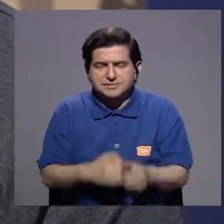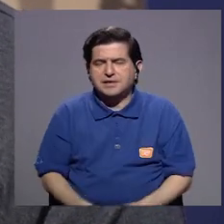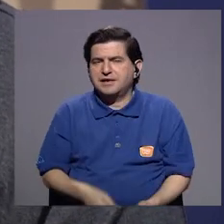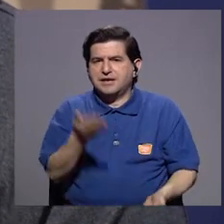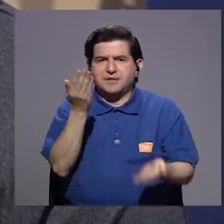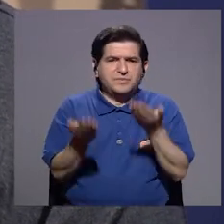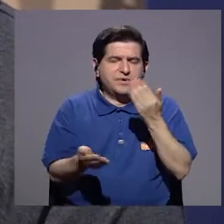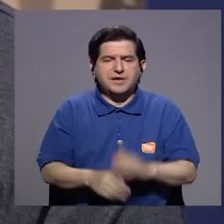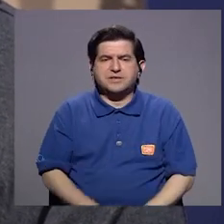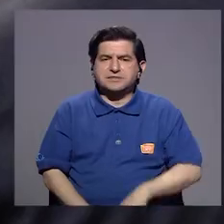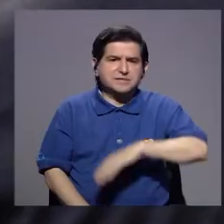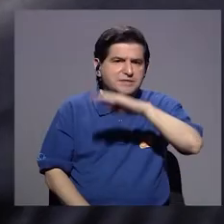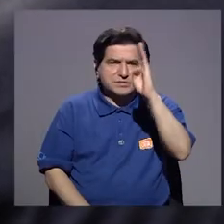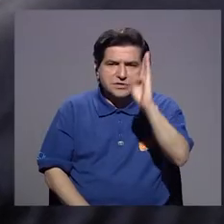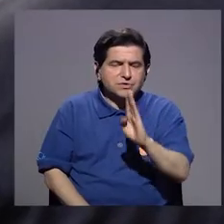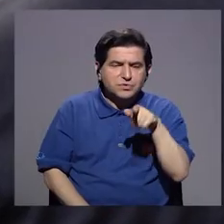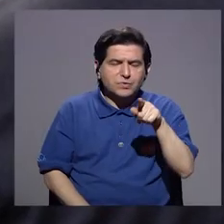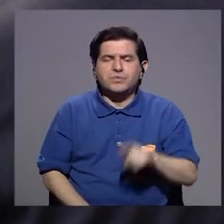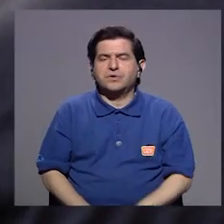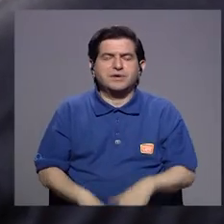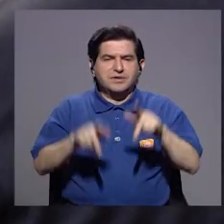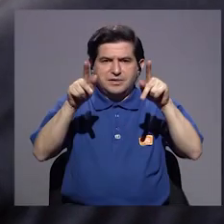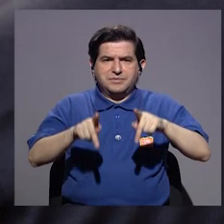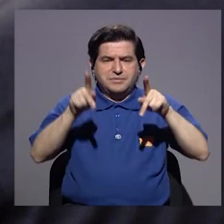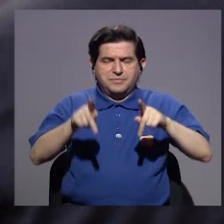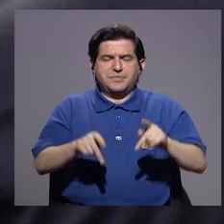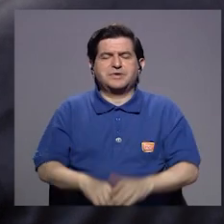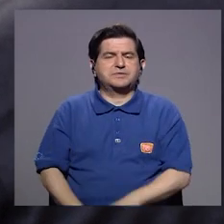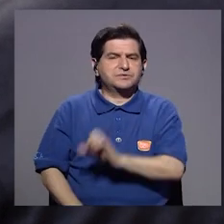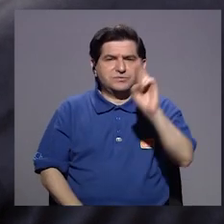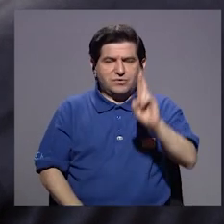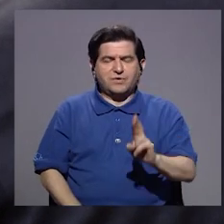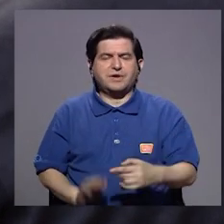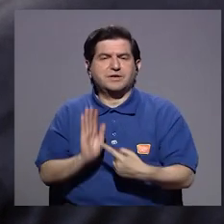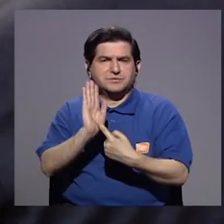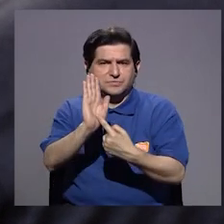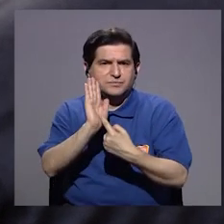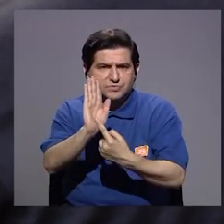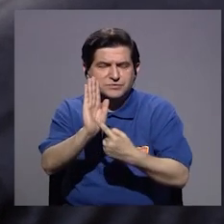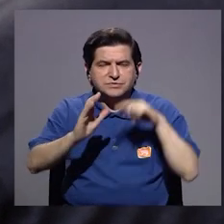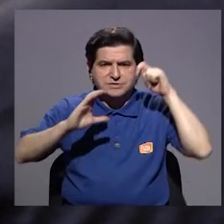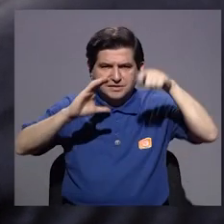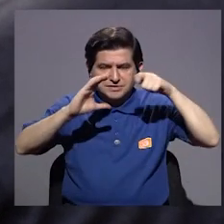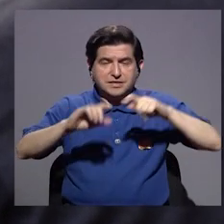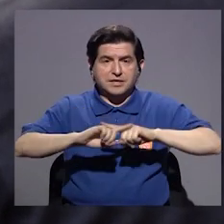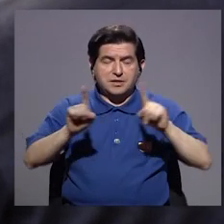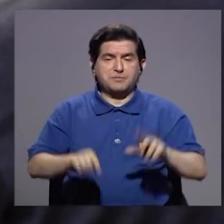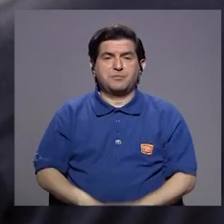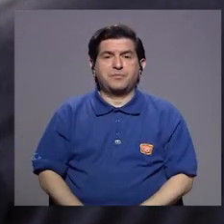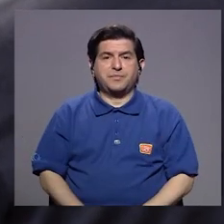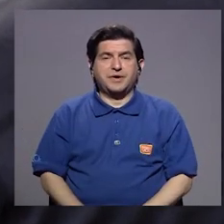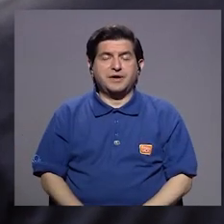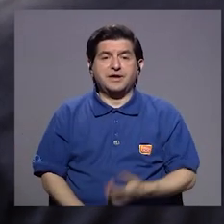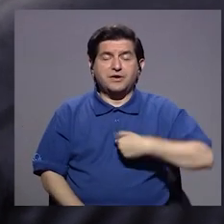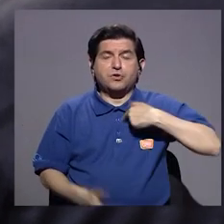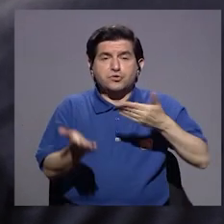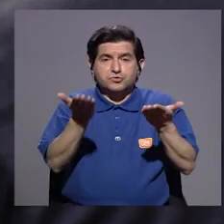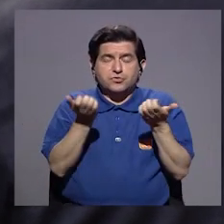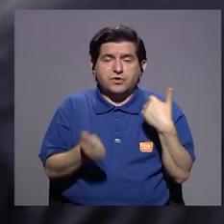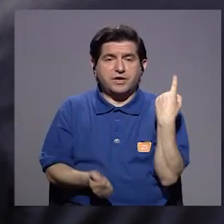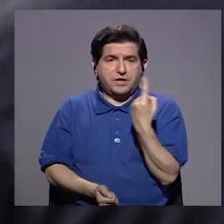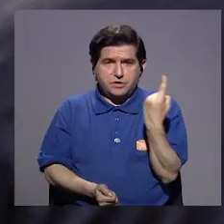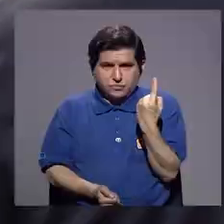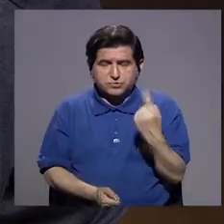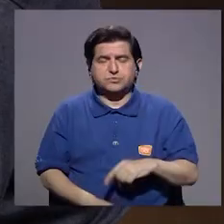muy poco o ningún cine costarricense. Llega. Pero tampoco queríamos que las salas vieran, las salas fuera de San José vieran estrictamente